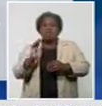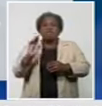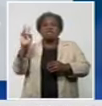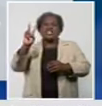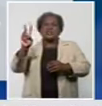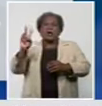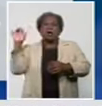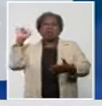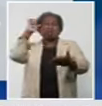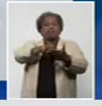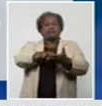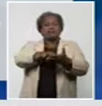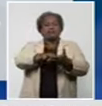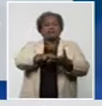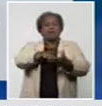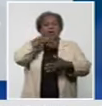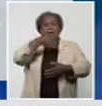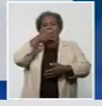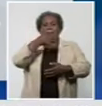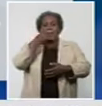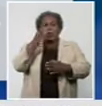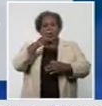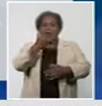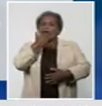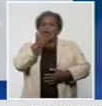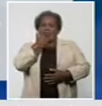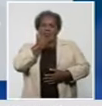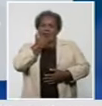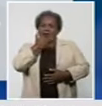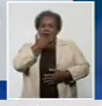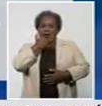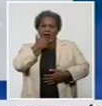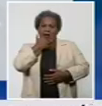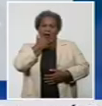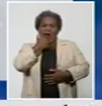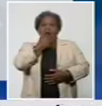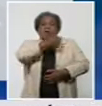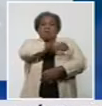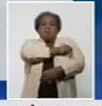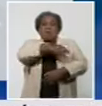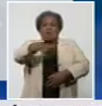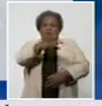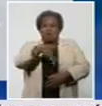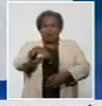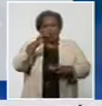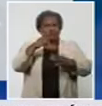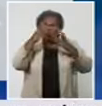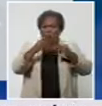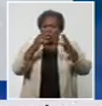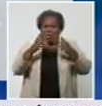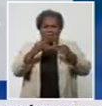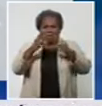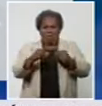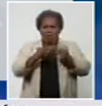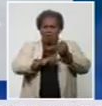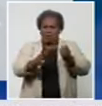también hablamos de que no intervienen en la incidencia o no se tienen en cuenta en la incidencia de la